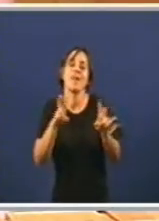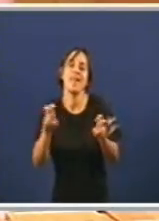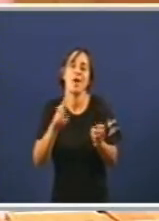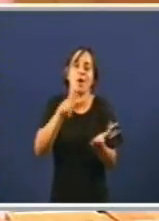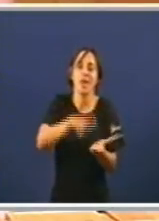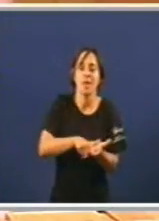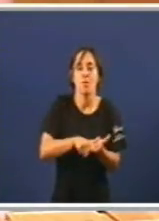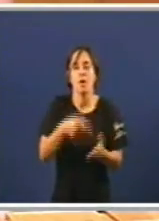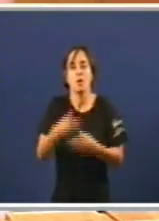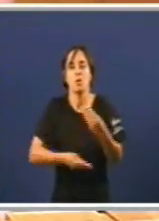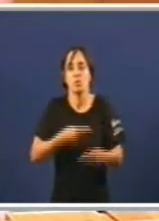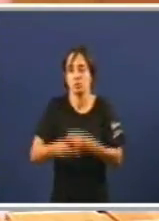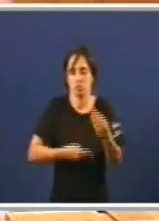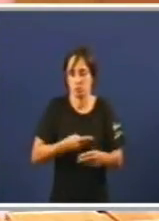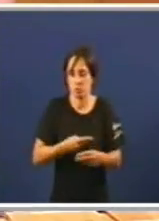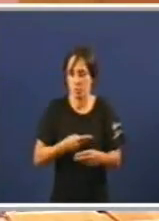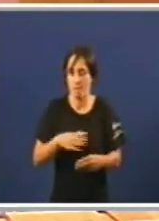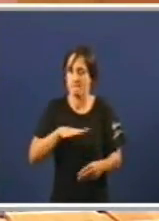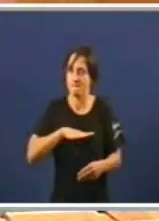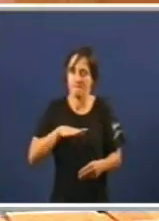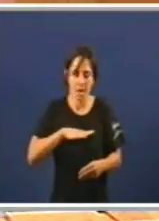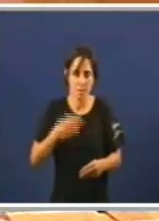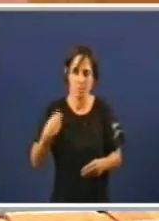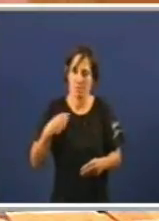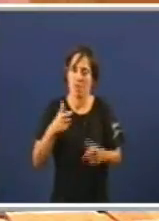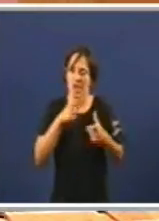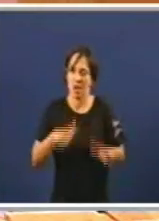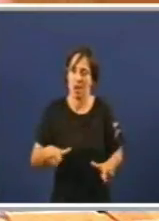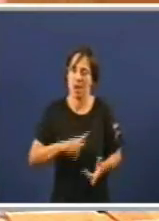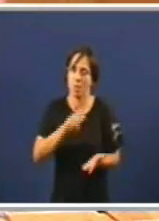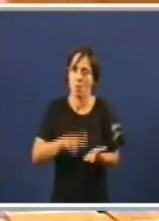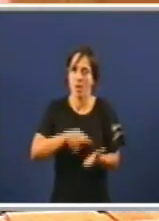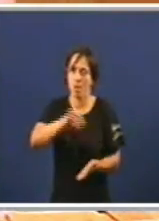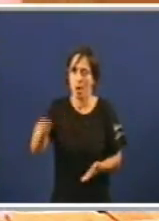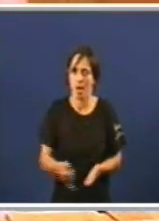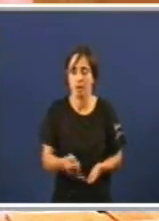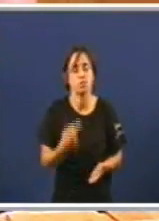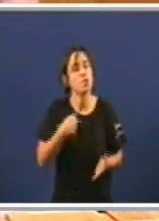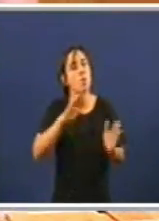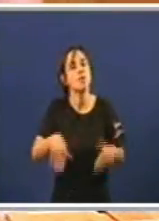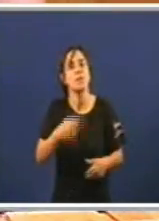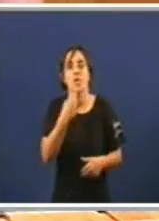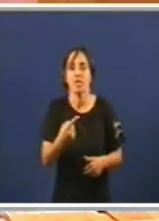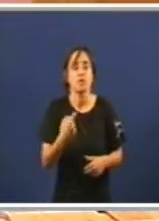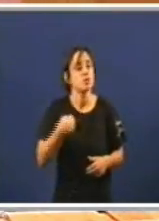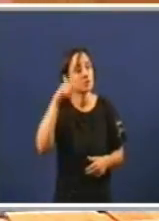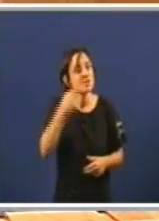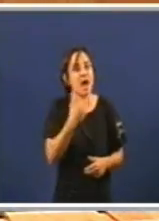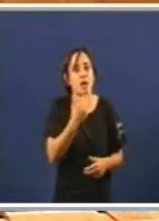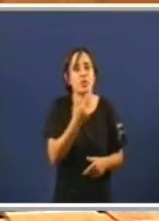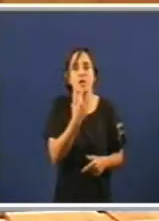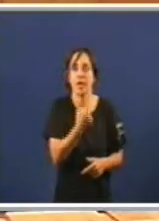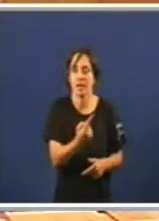perverso absolutamente da linguaxe. Eu remato dicíndolle unha cousa, non sei se llo dixo alguén, pero non está vostede no seu